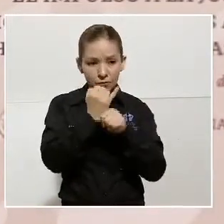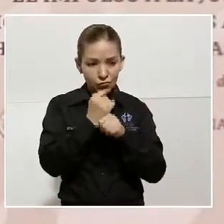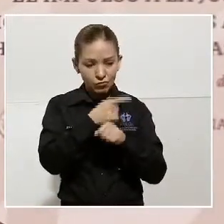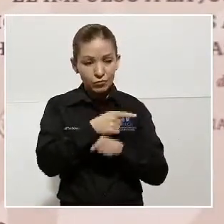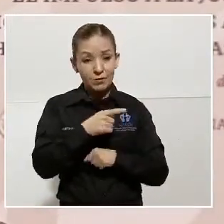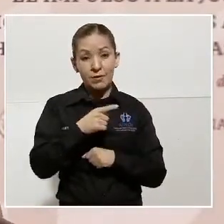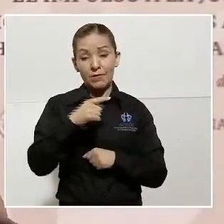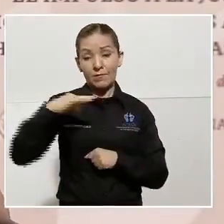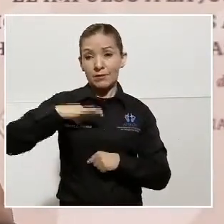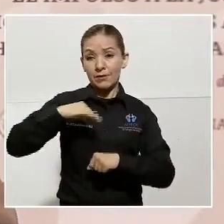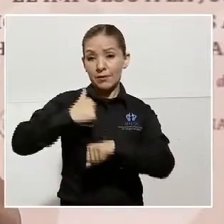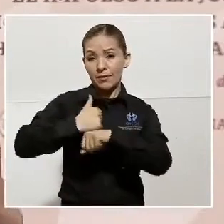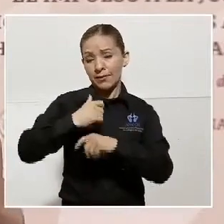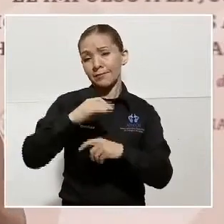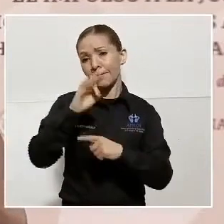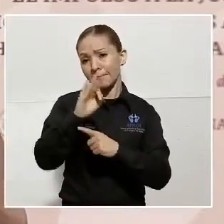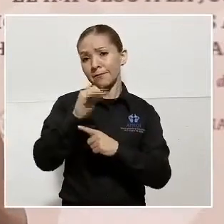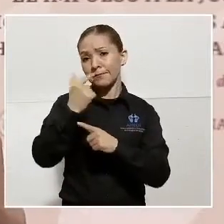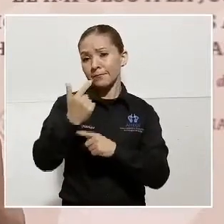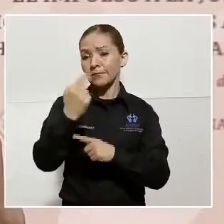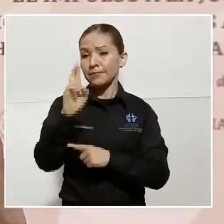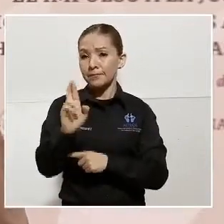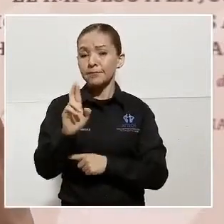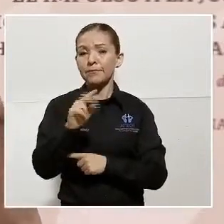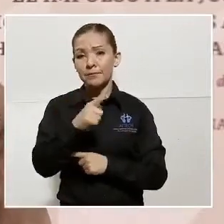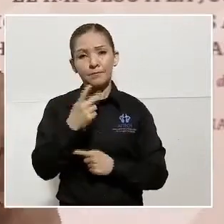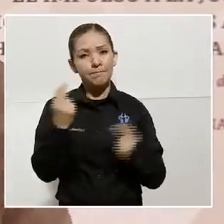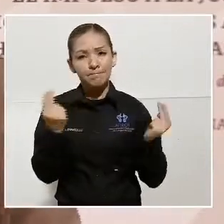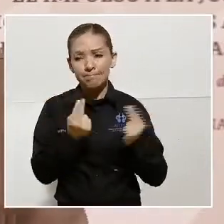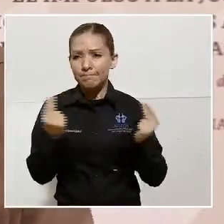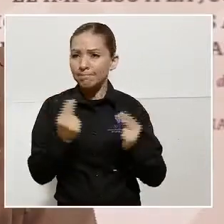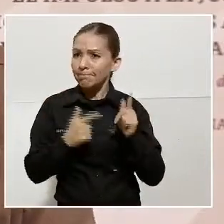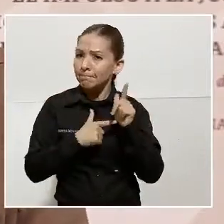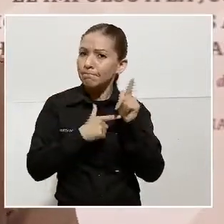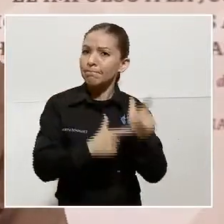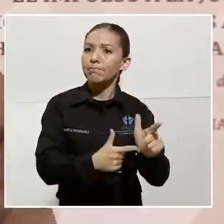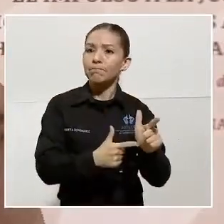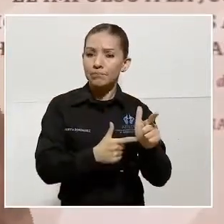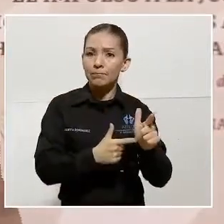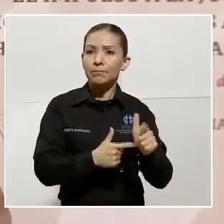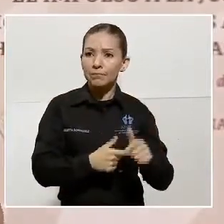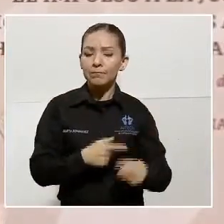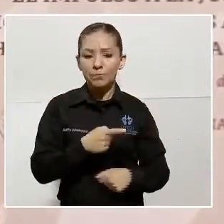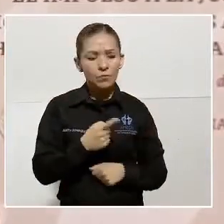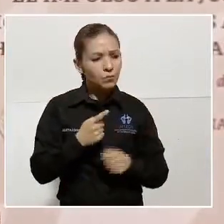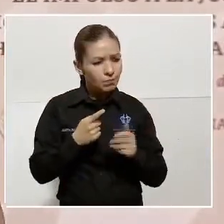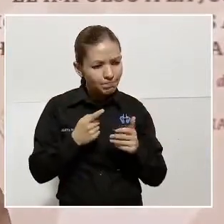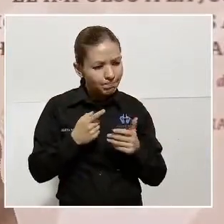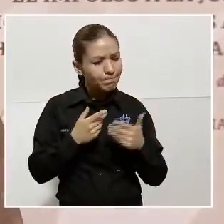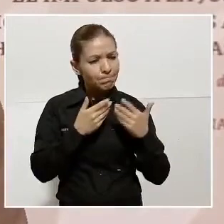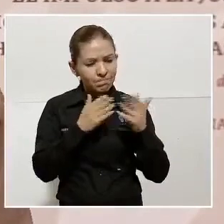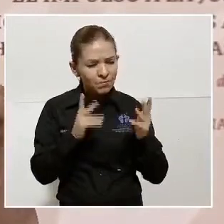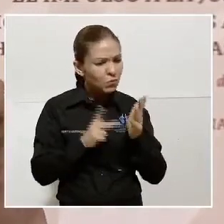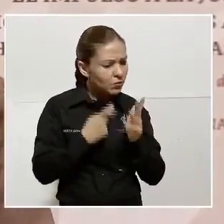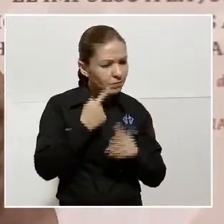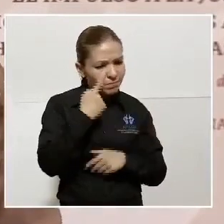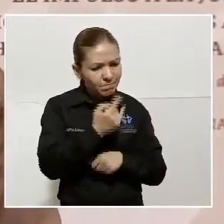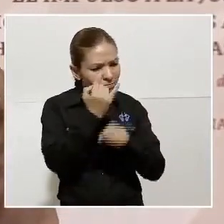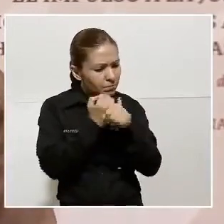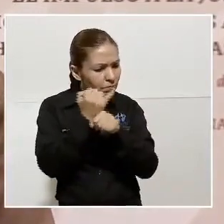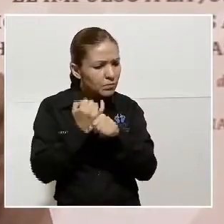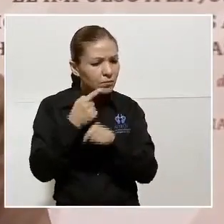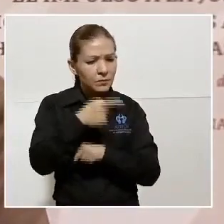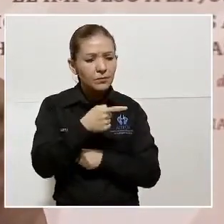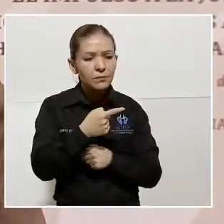la República que tienen que continuarse y abrirse nuevas líneas de investigación. Estará